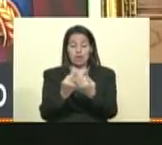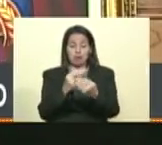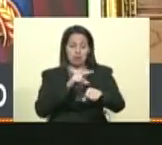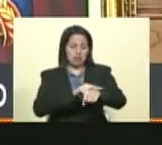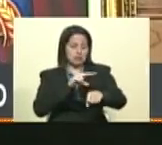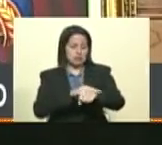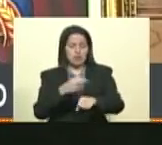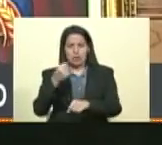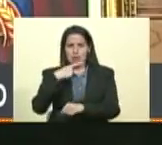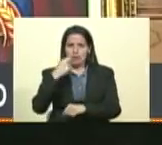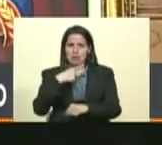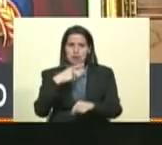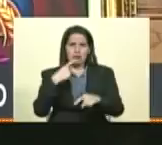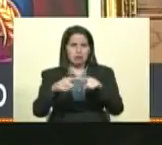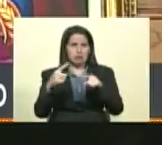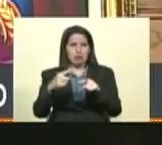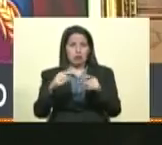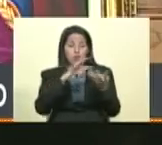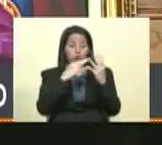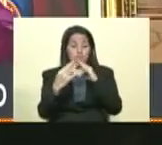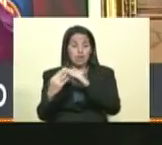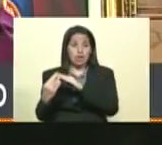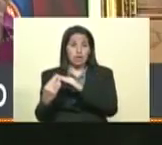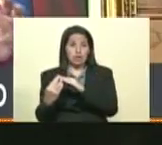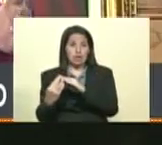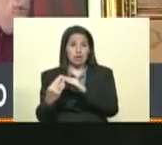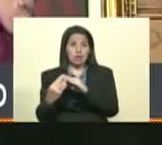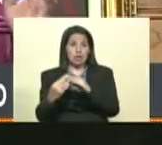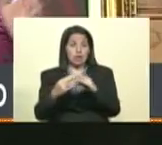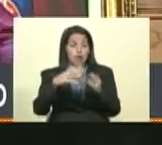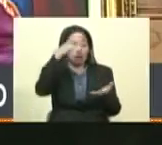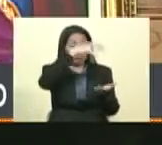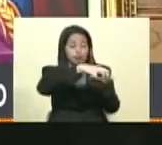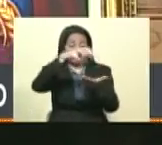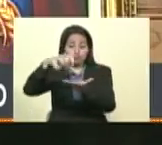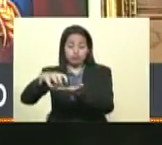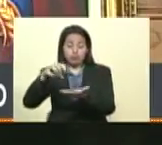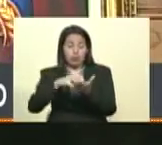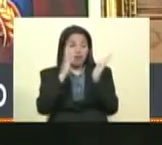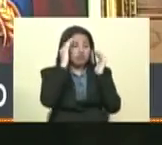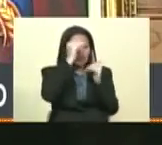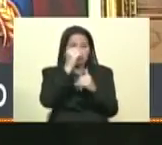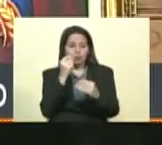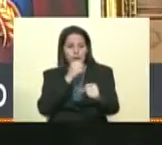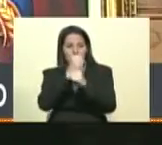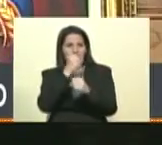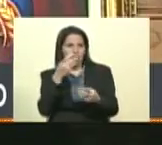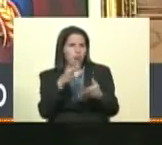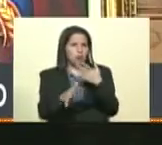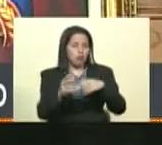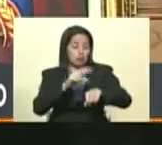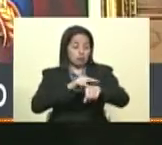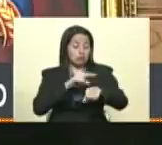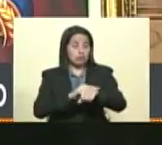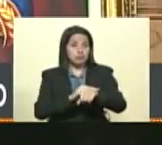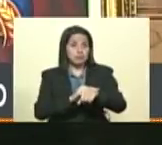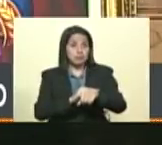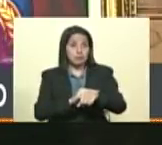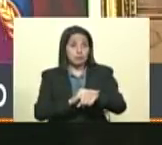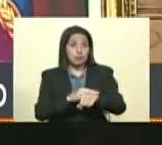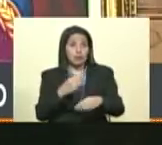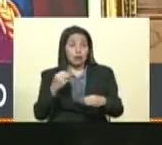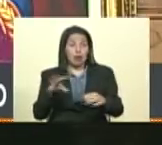de la medicina integral comunitaria, del ambulatorio, del consultorio, hasta el nivel hospitalario del máximo nivel